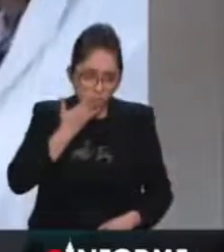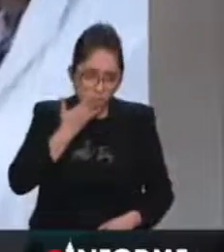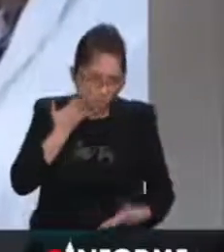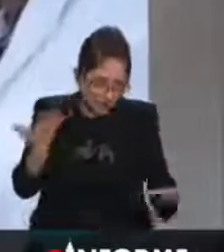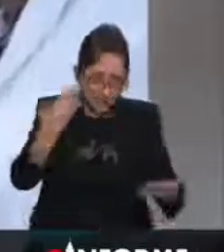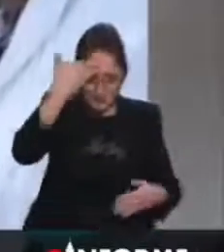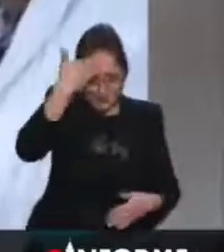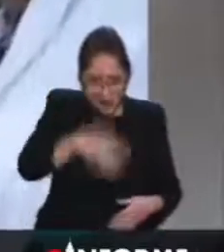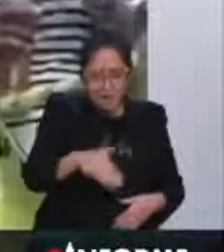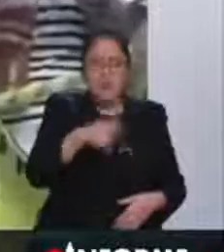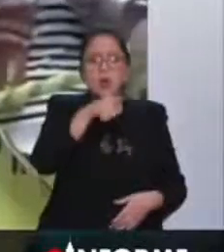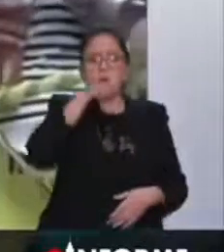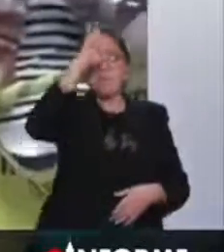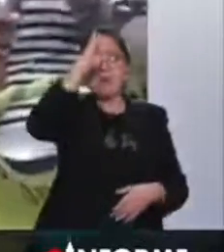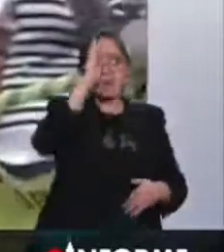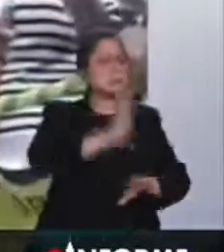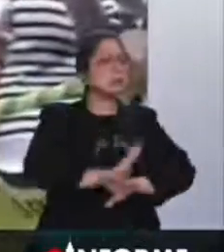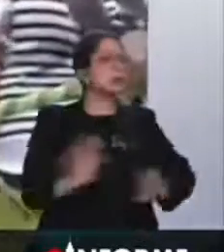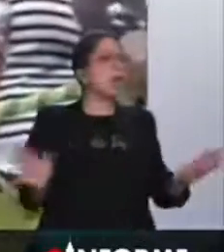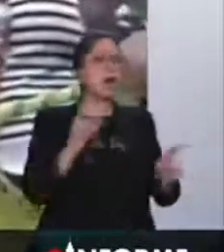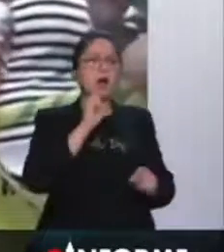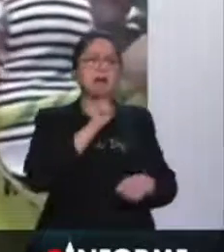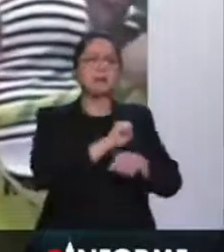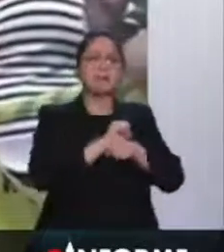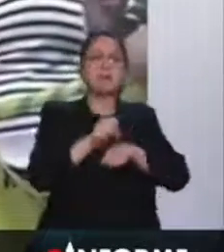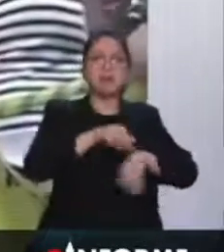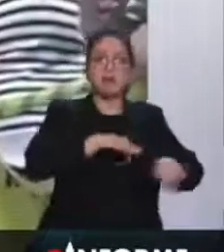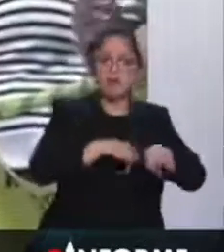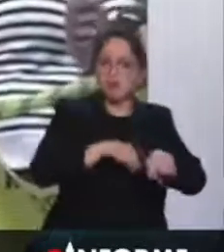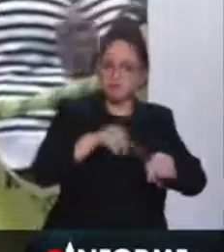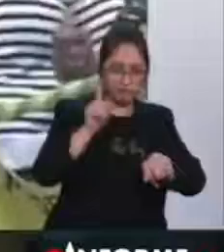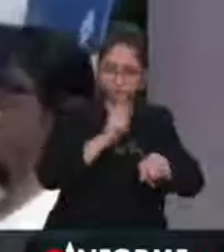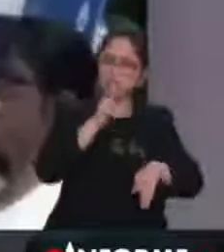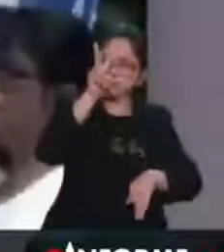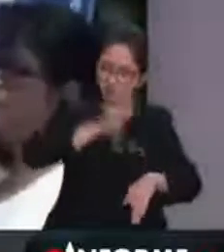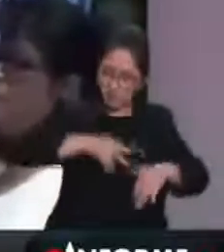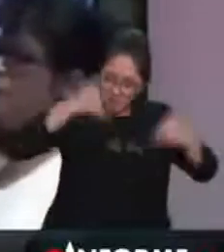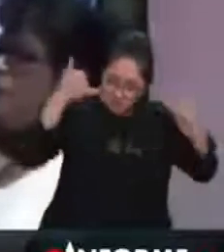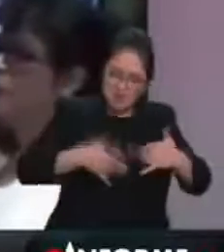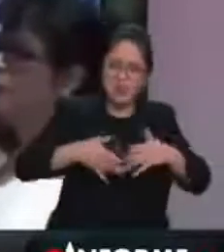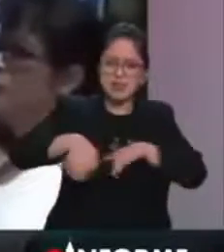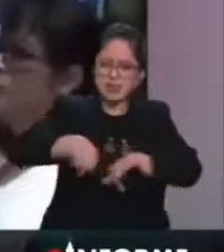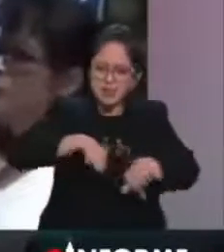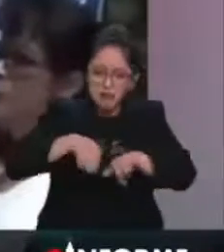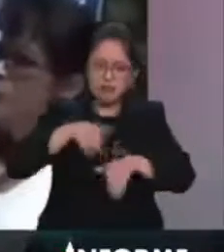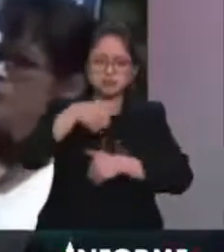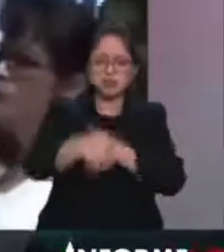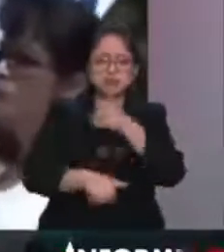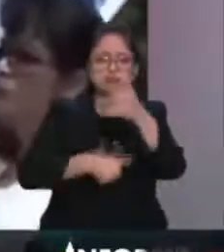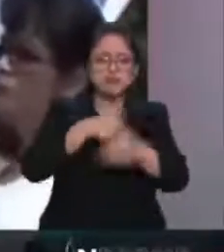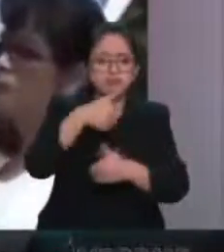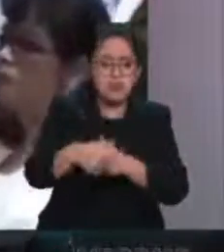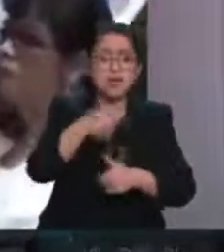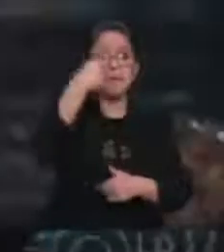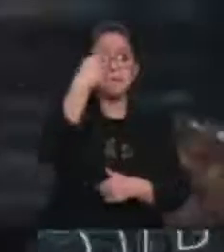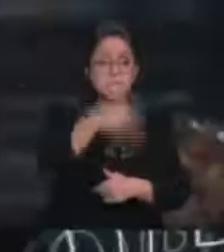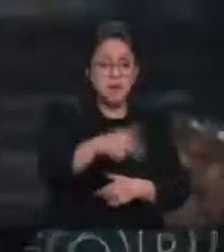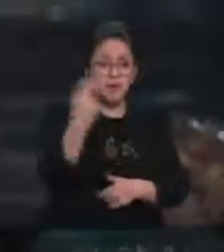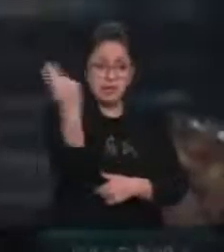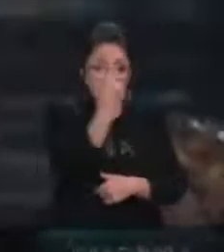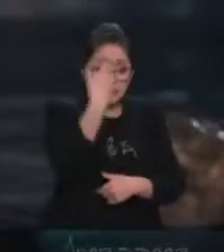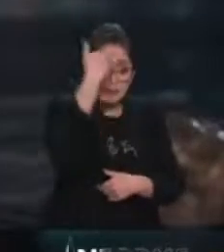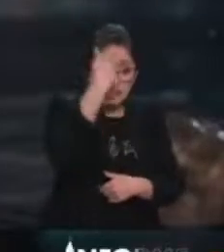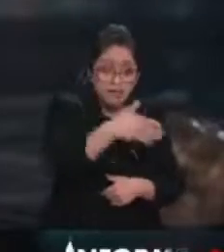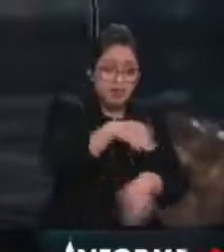trecho y mucho trabajo que hacer, pero por supuesto que el Gobierno de México en este sentido creo que el tema forense es una de sus